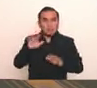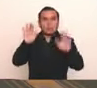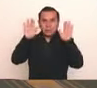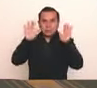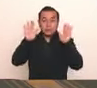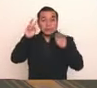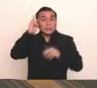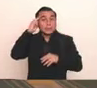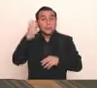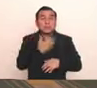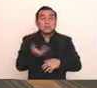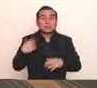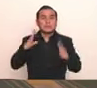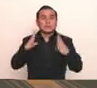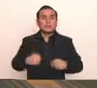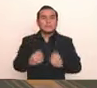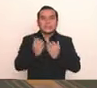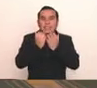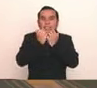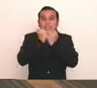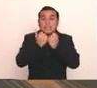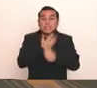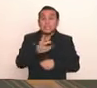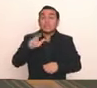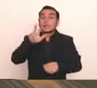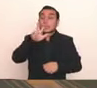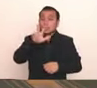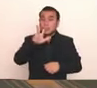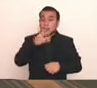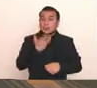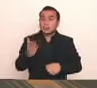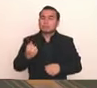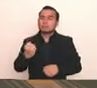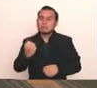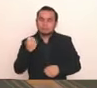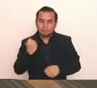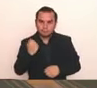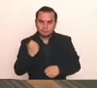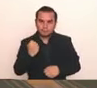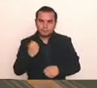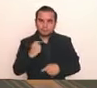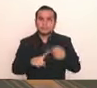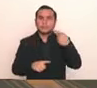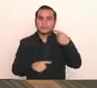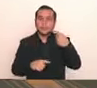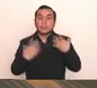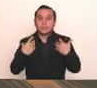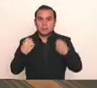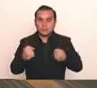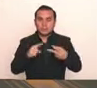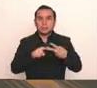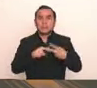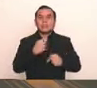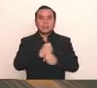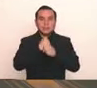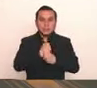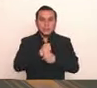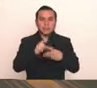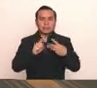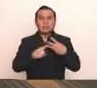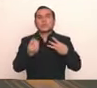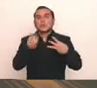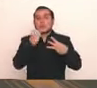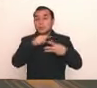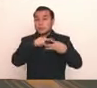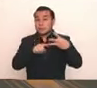de esta manera el gobierno garantizará a la población tres cosas fundamentales la salud la seguridad y la